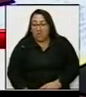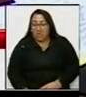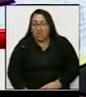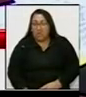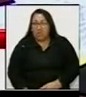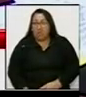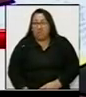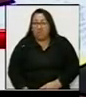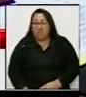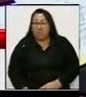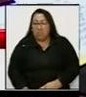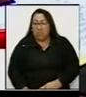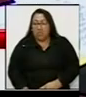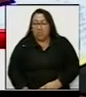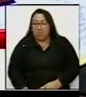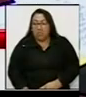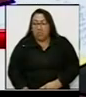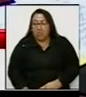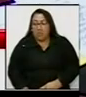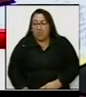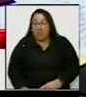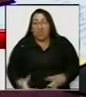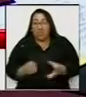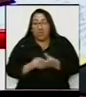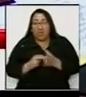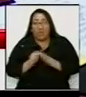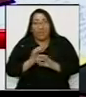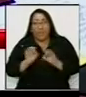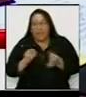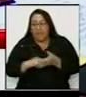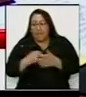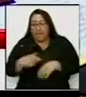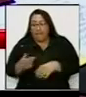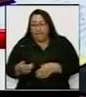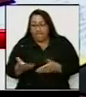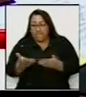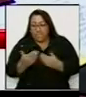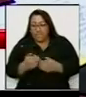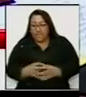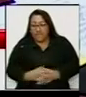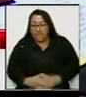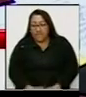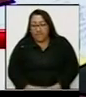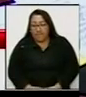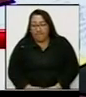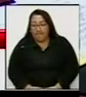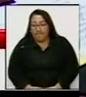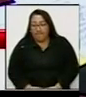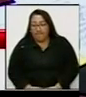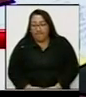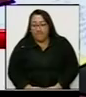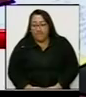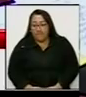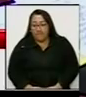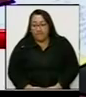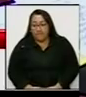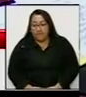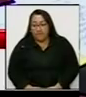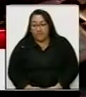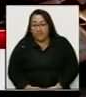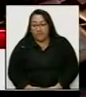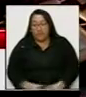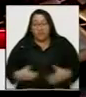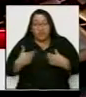boicotear, sabotear la votación de esto, porque pretende... En forma alguna. Entonces le pido que por favor... Yo le he pedido que usted me exima de tener que hacer